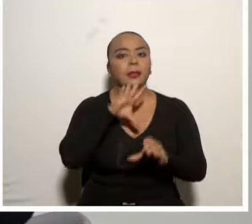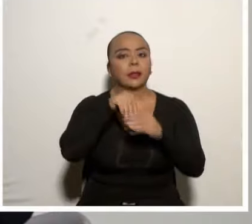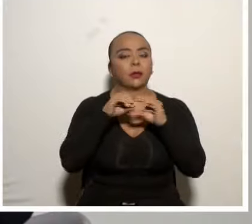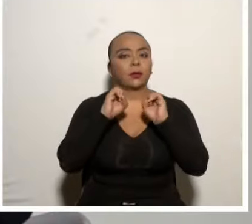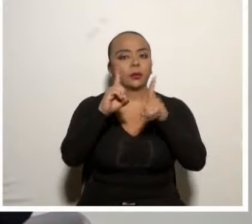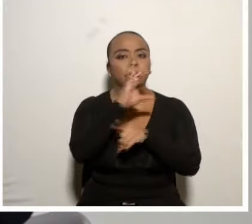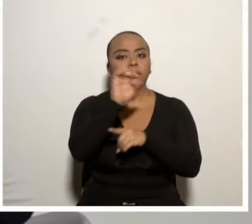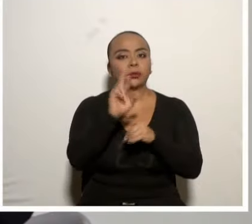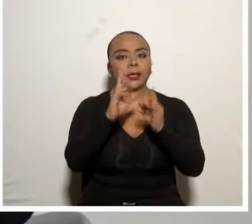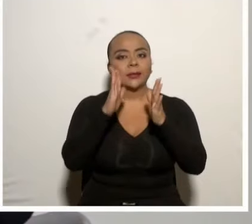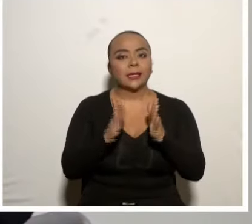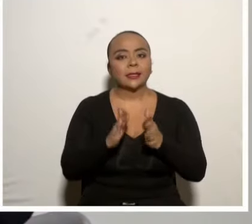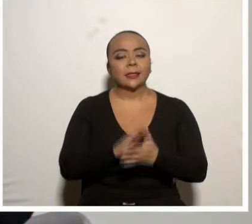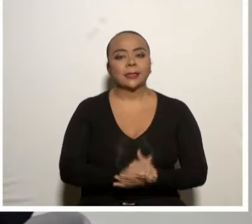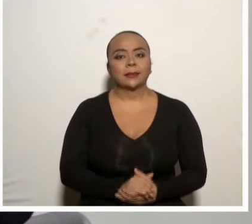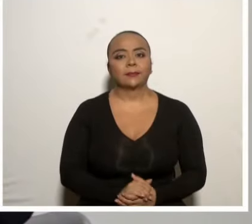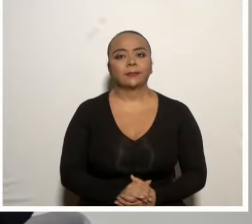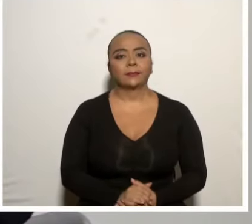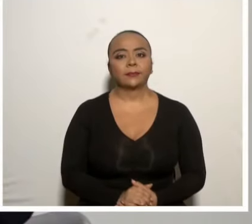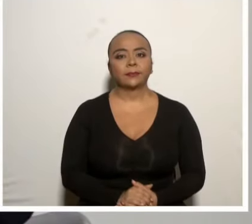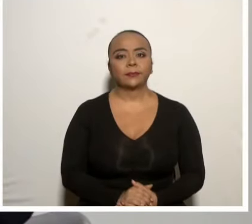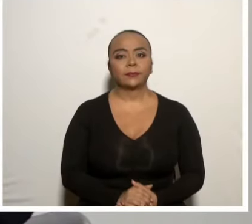a los costarricenses.